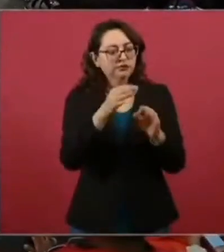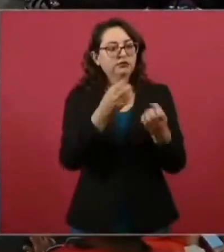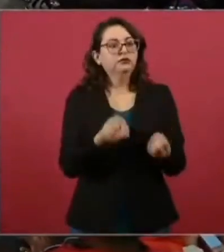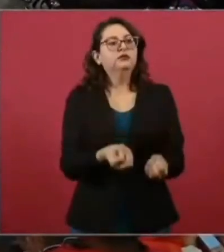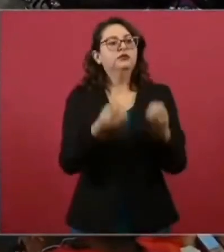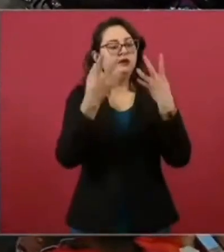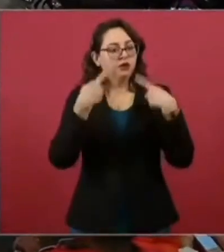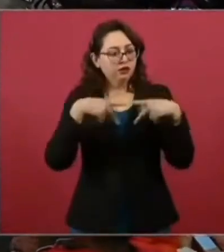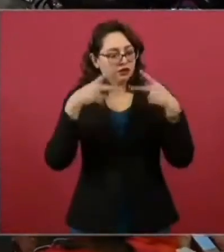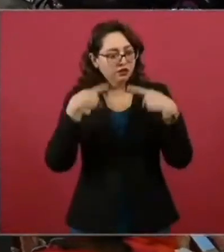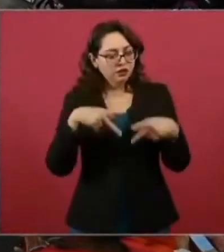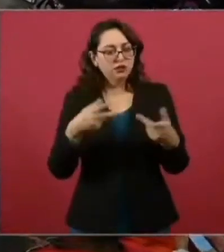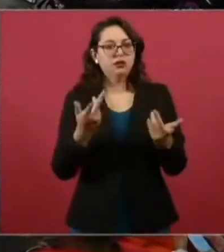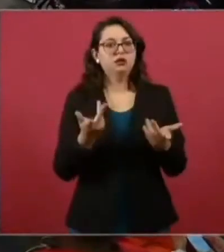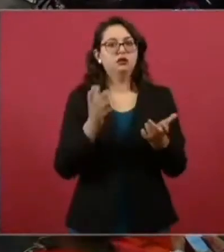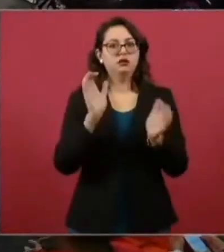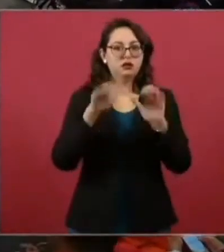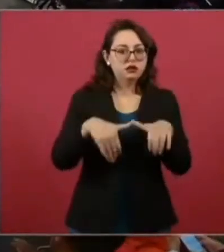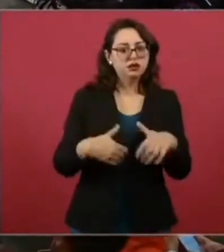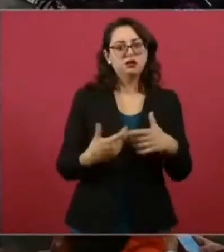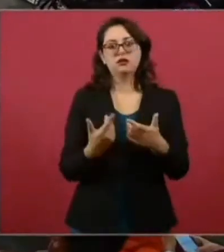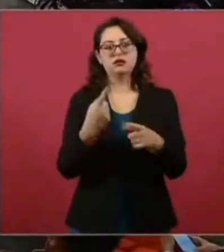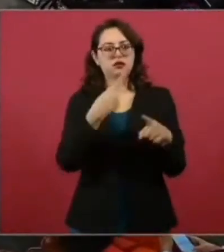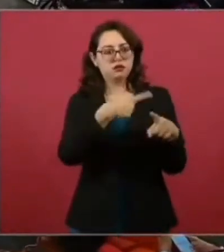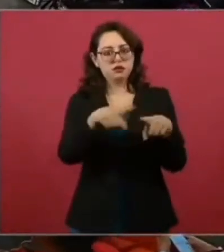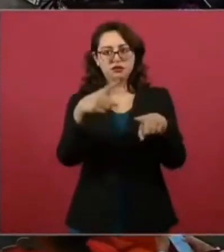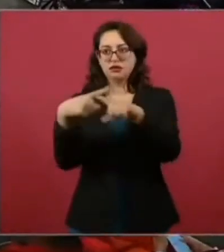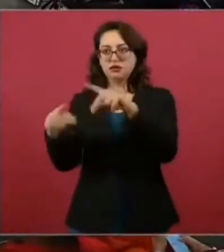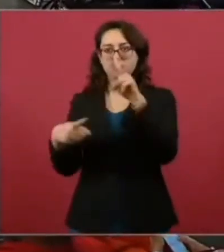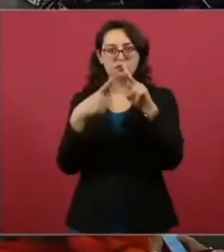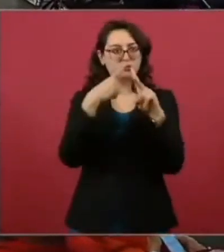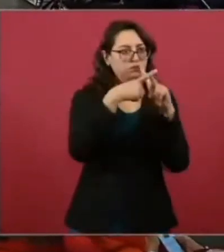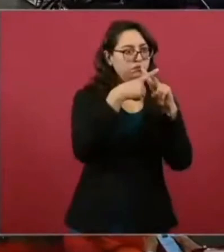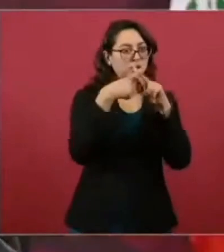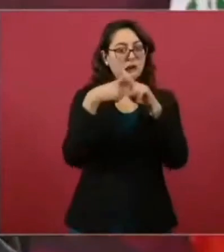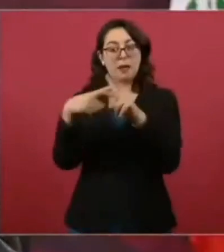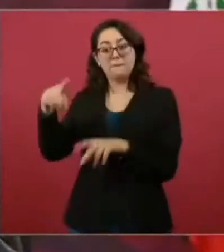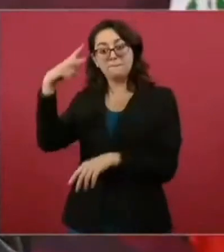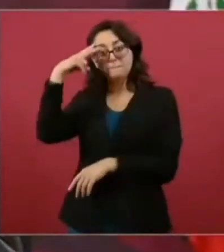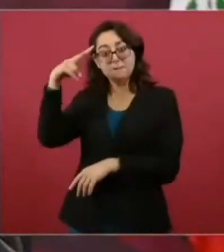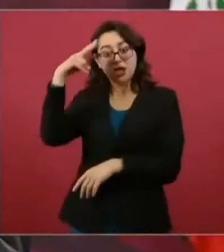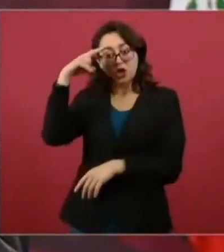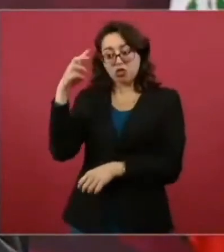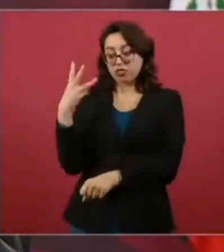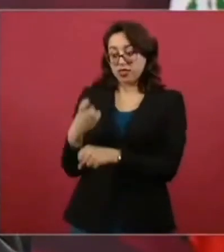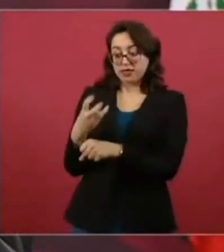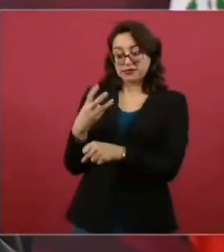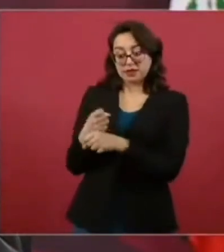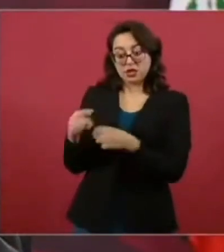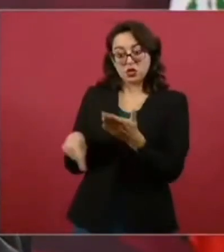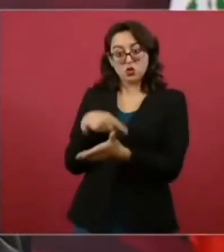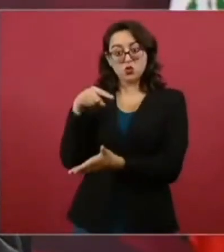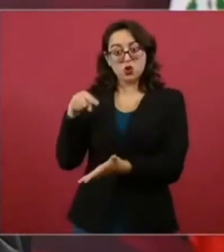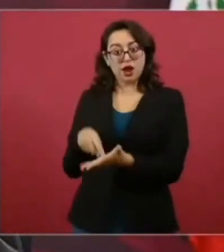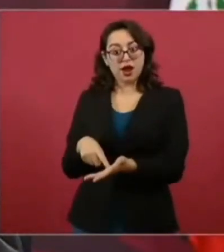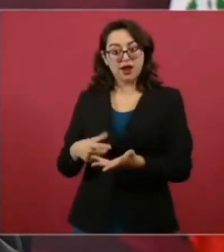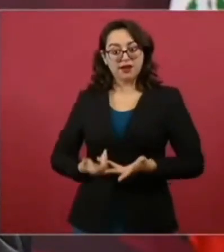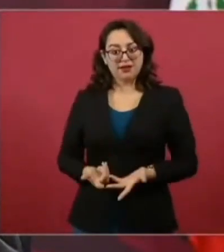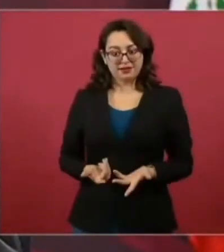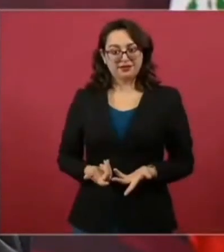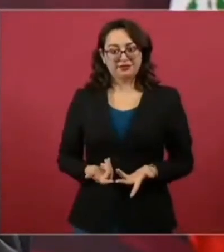Esto es algo extraordinario. Esto ayuda mucho a que aumenten los salarios,